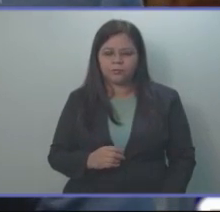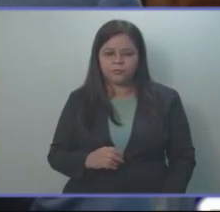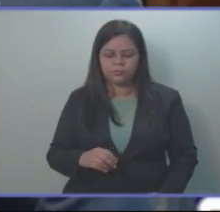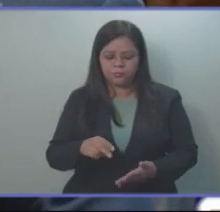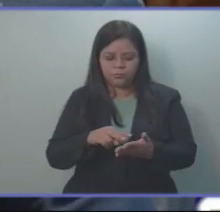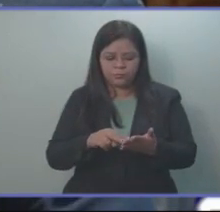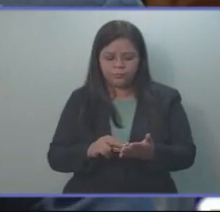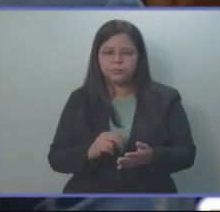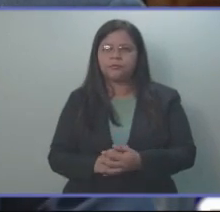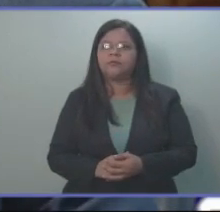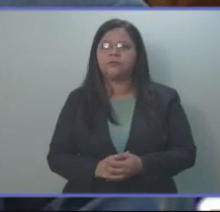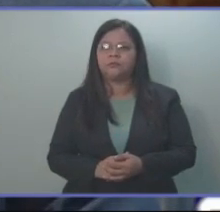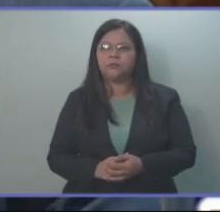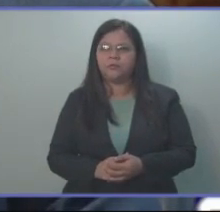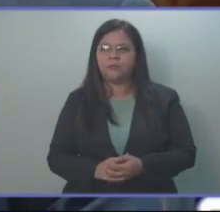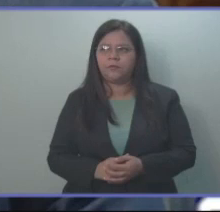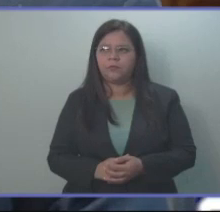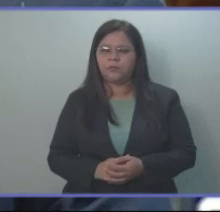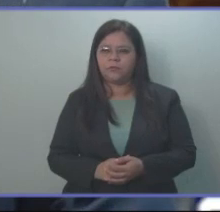el decreto, señor.